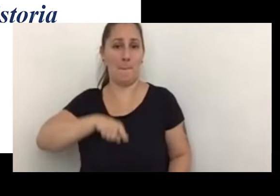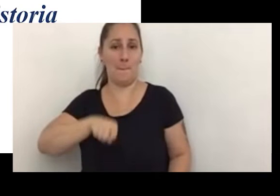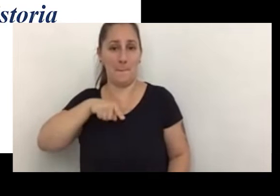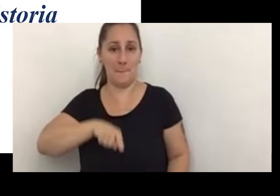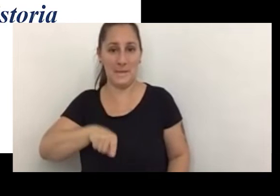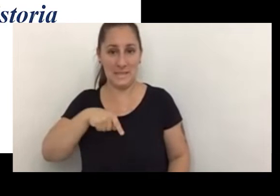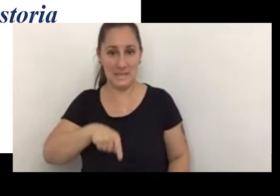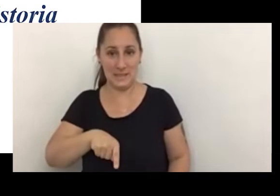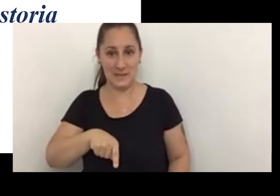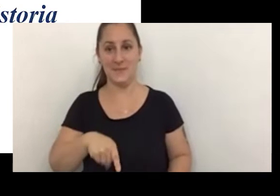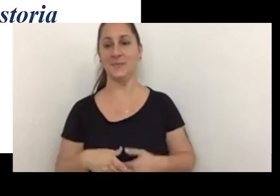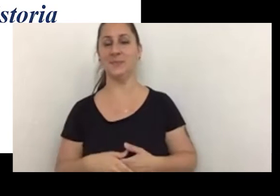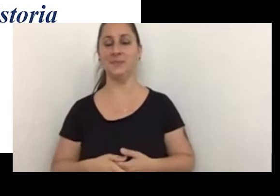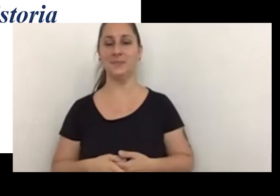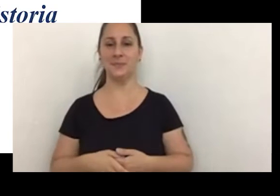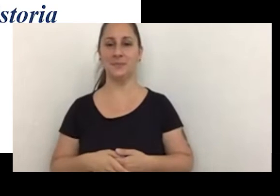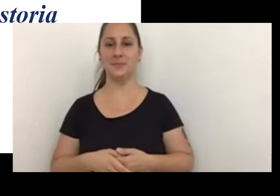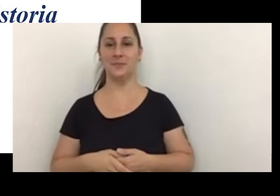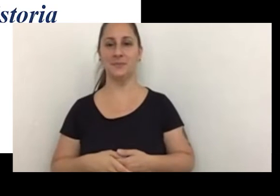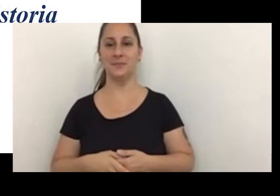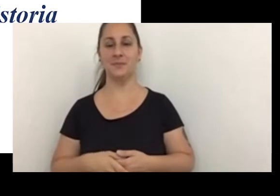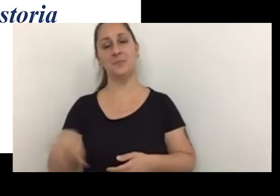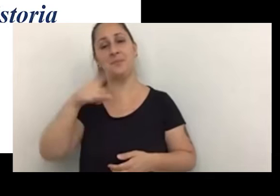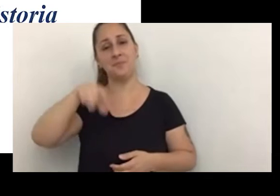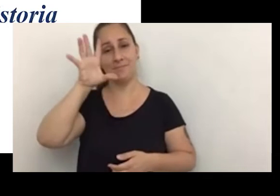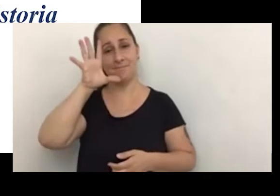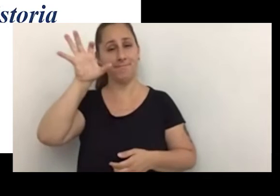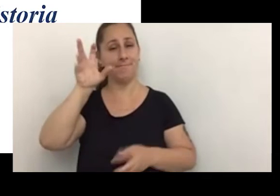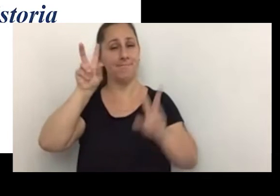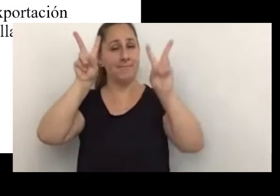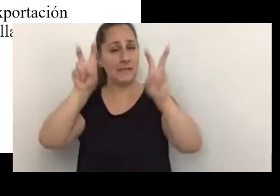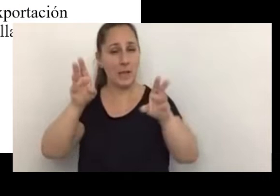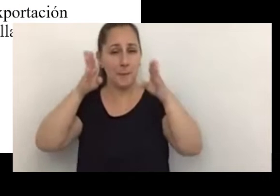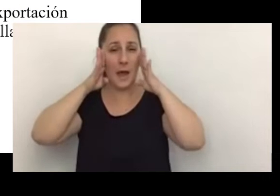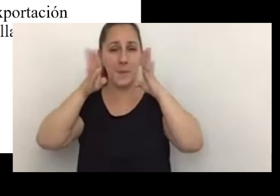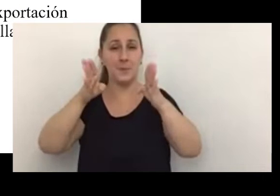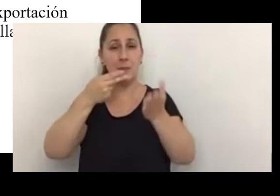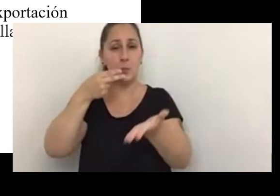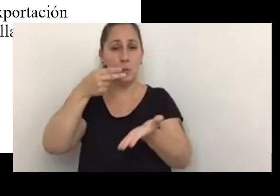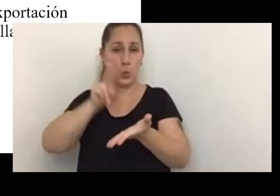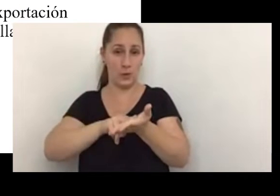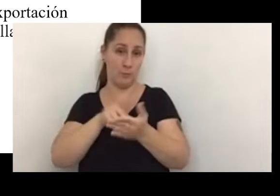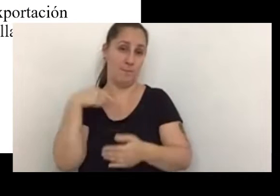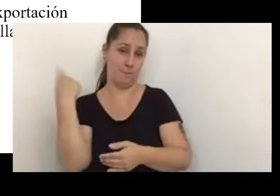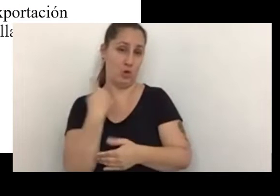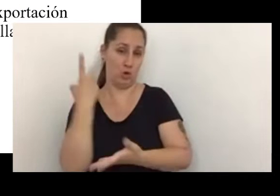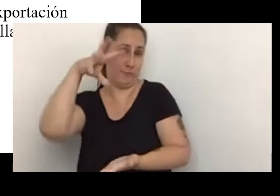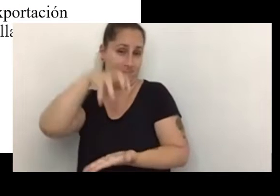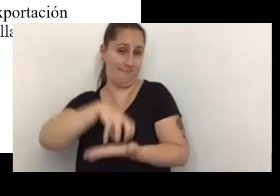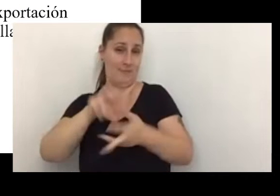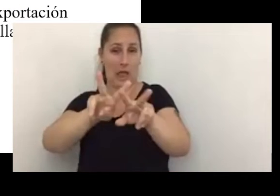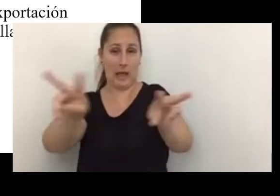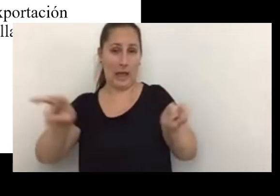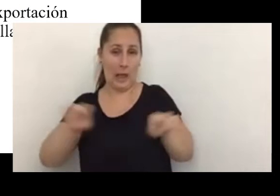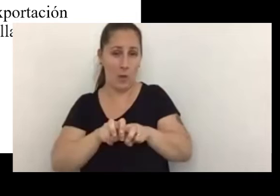Recordemos que en materia impositiva, nosotros creo que como recaudadores durante toda la